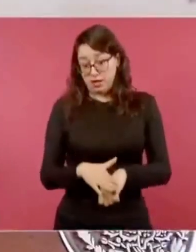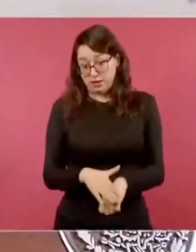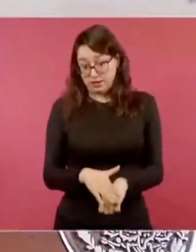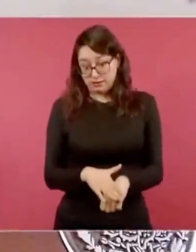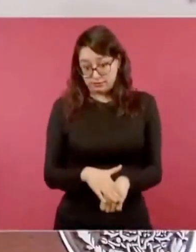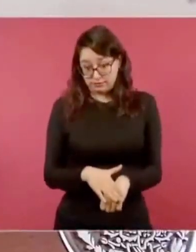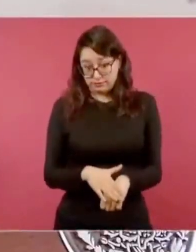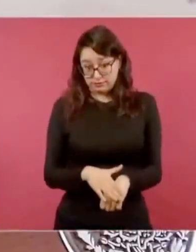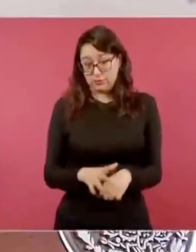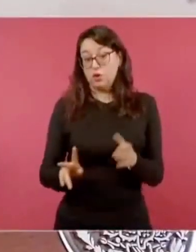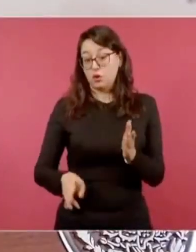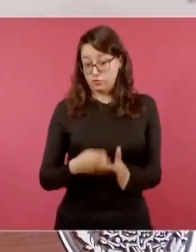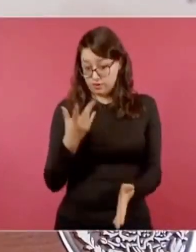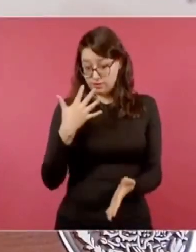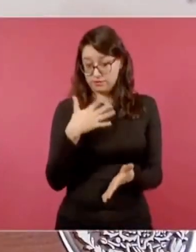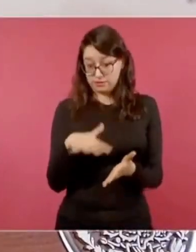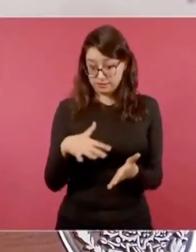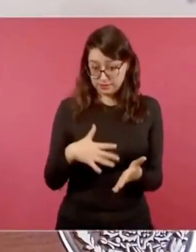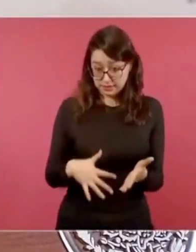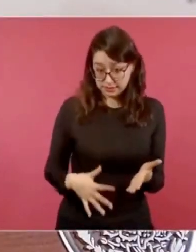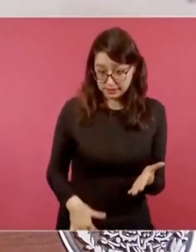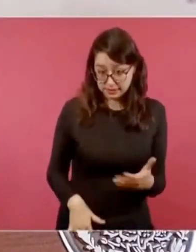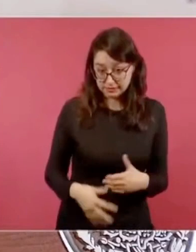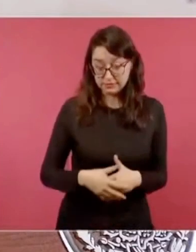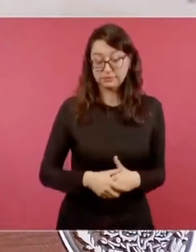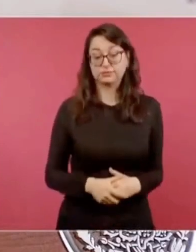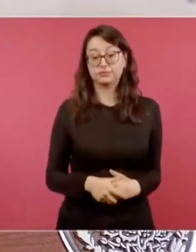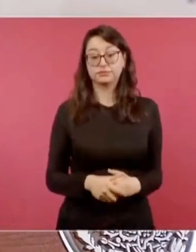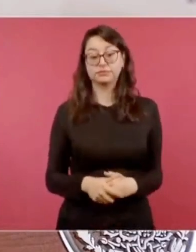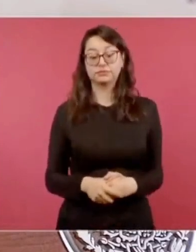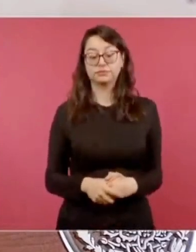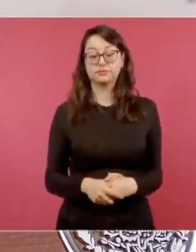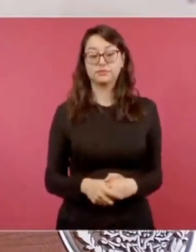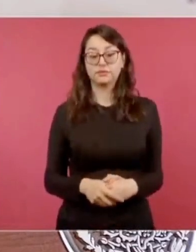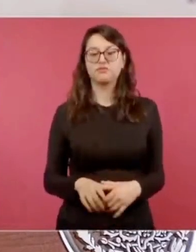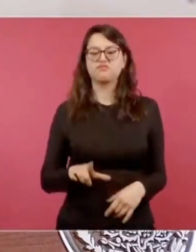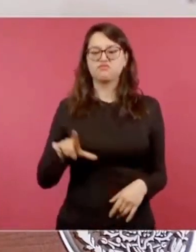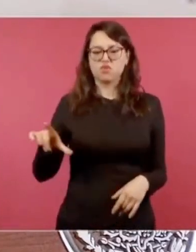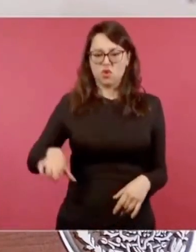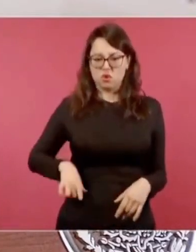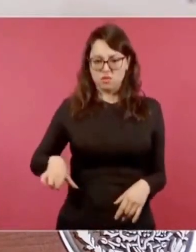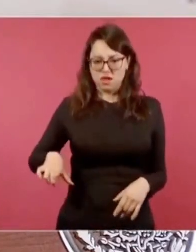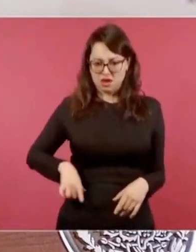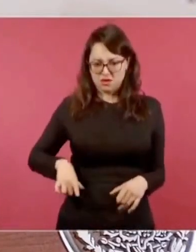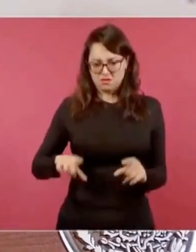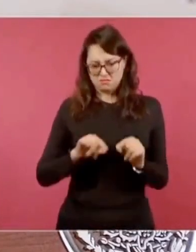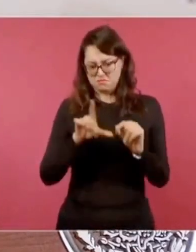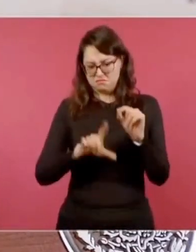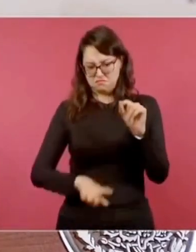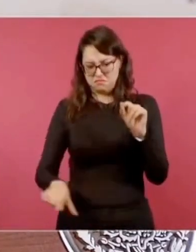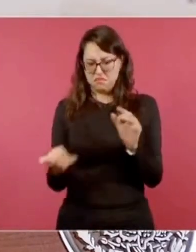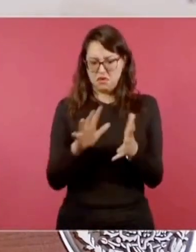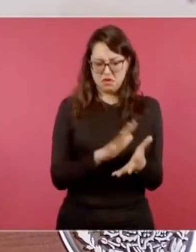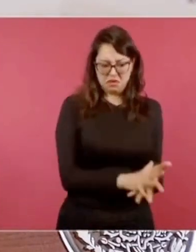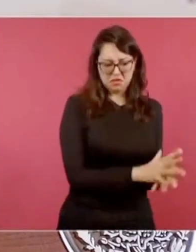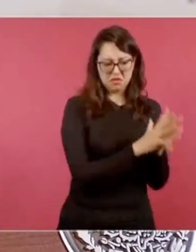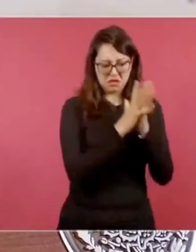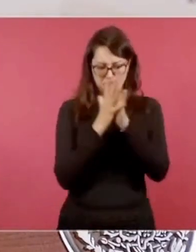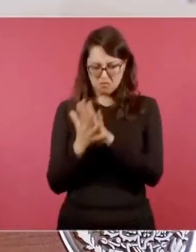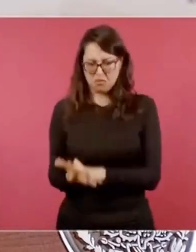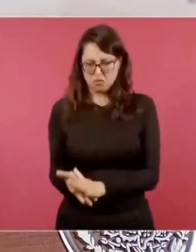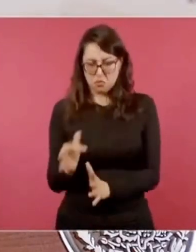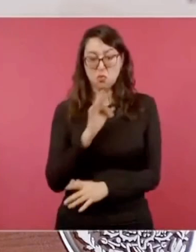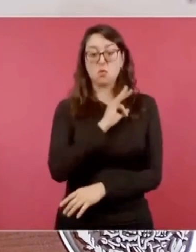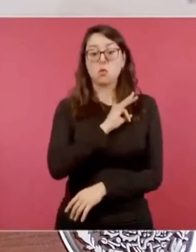Solo con el apoyo de las mayorías se puede llevar a cabo una transformación